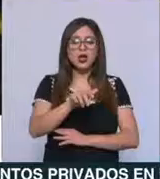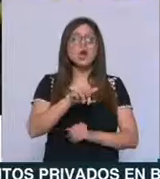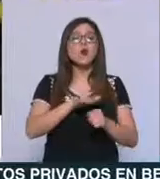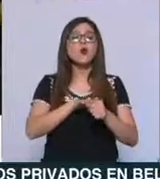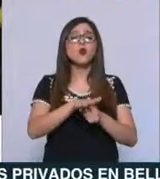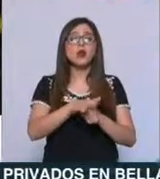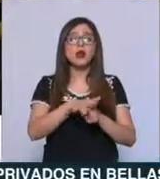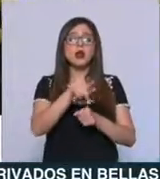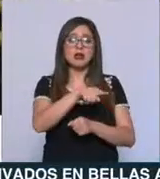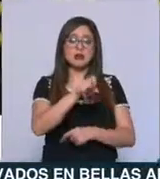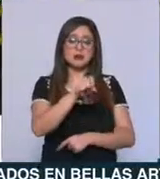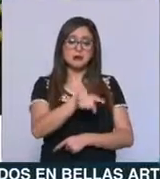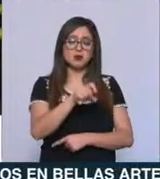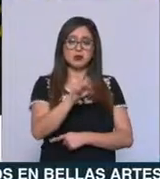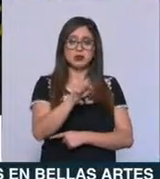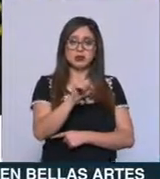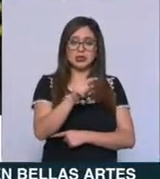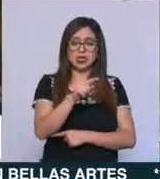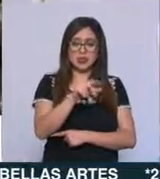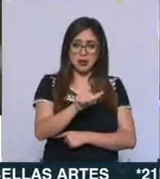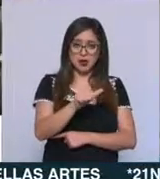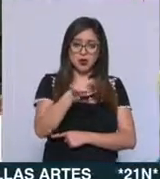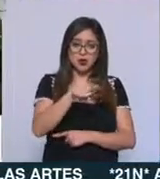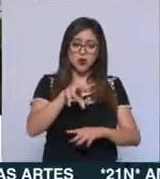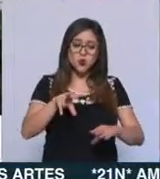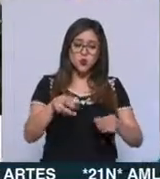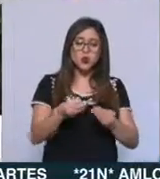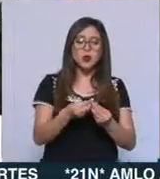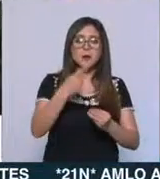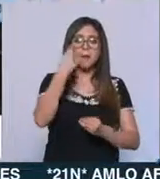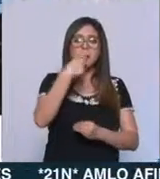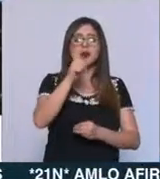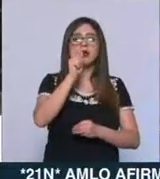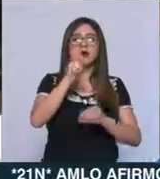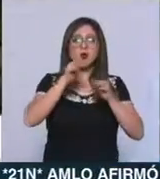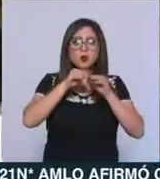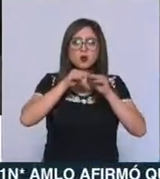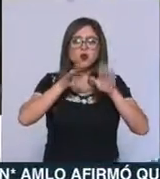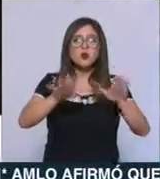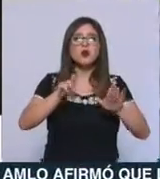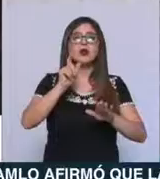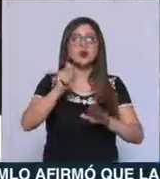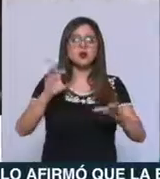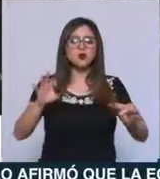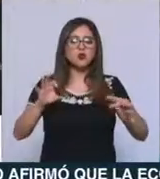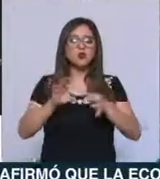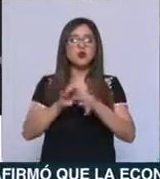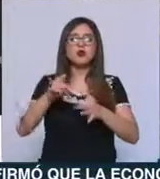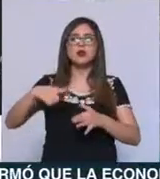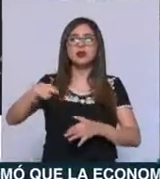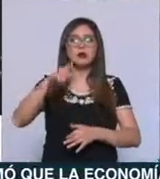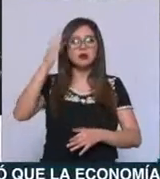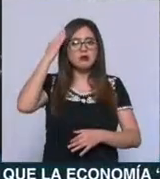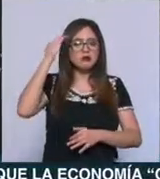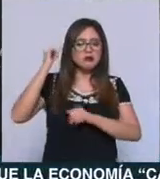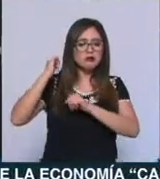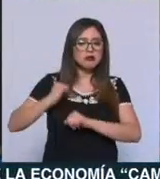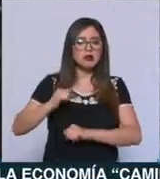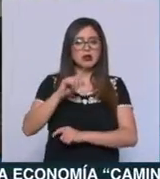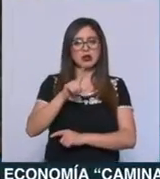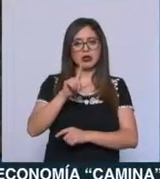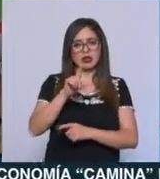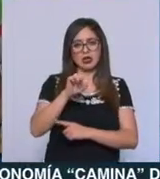sistema para que se destine a actividades del Poder Legislativo y que cuente con